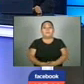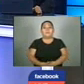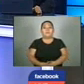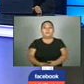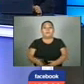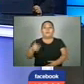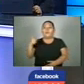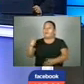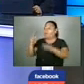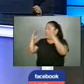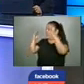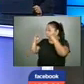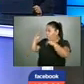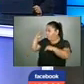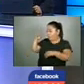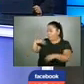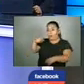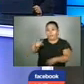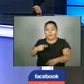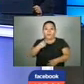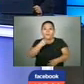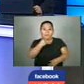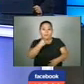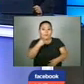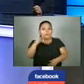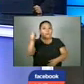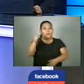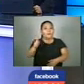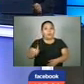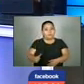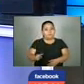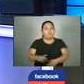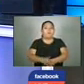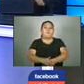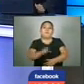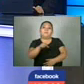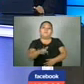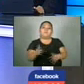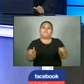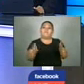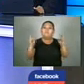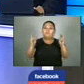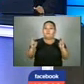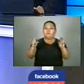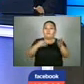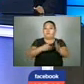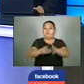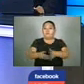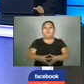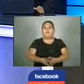Buenas noches, Roxana. Amigos televidentes, en día viernes 12 de agosto, nosotros arrancamos esta emisión con nuestros titulares.